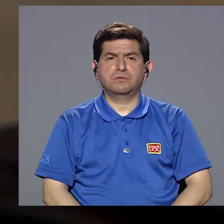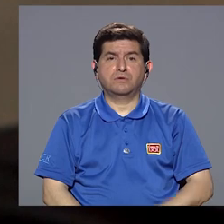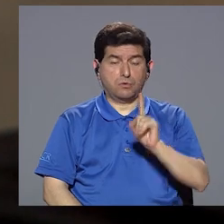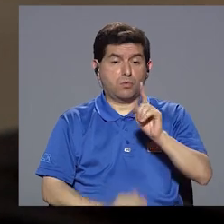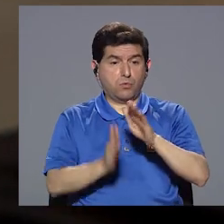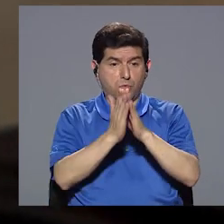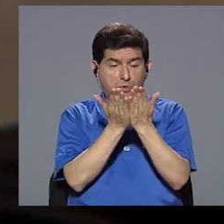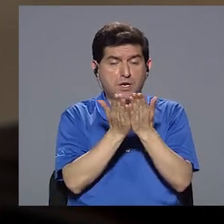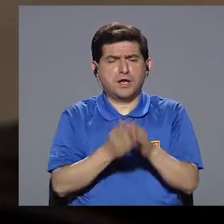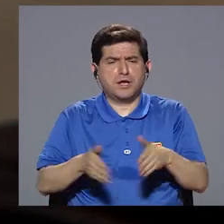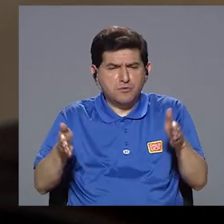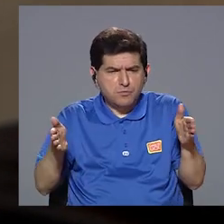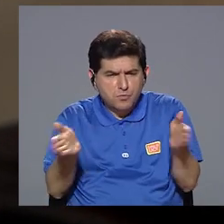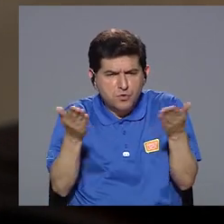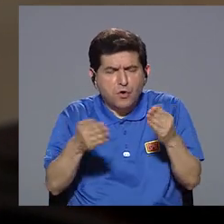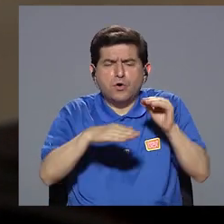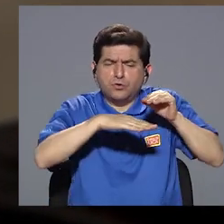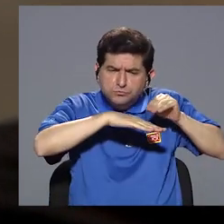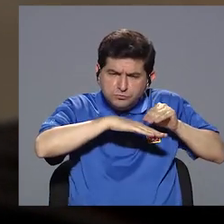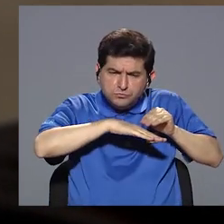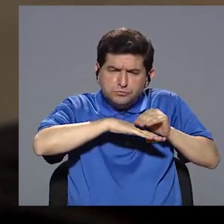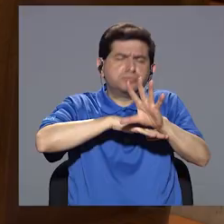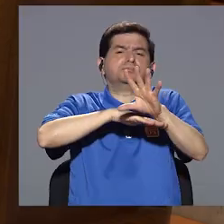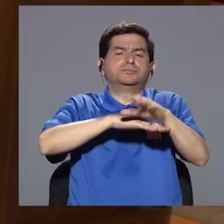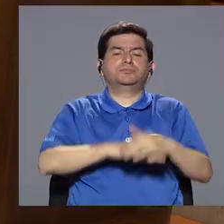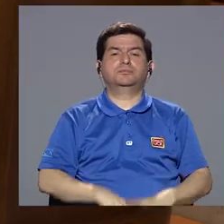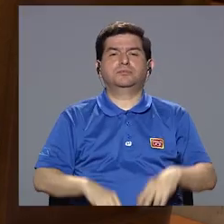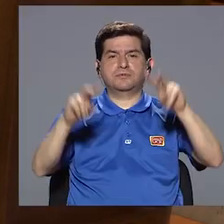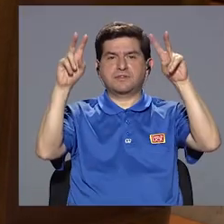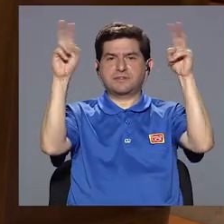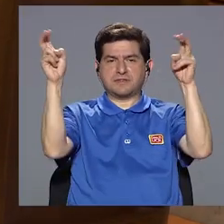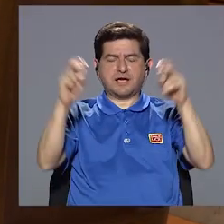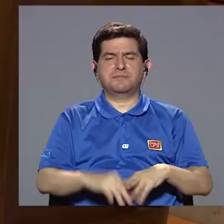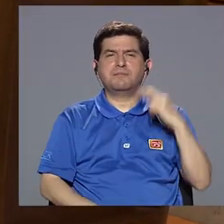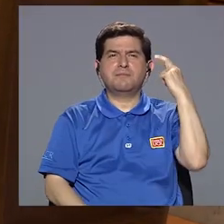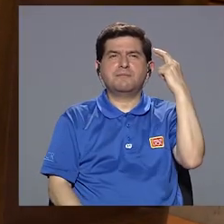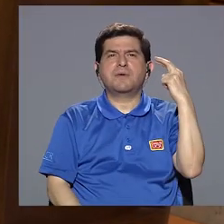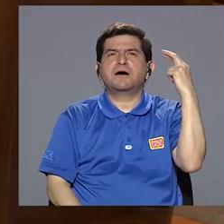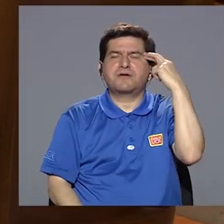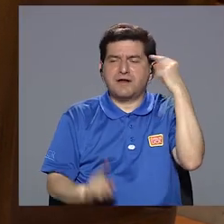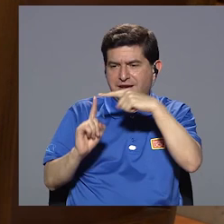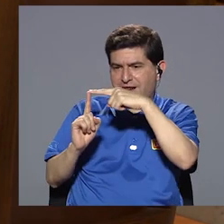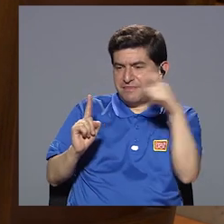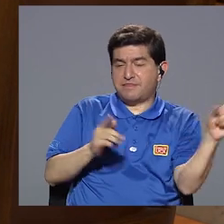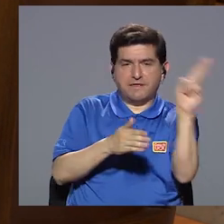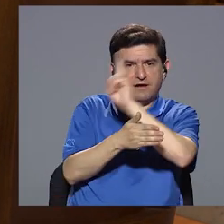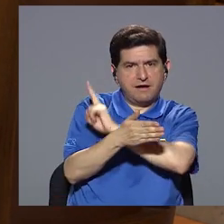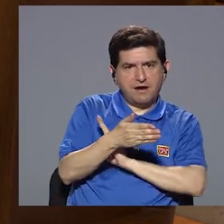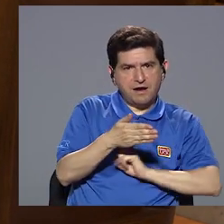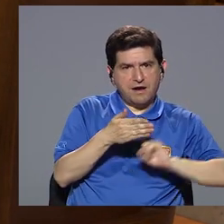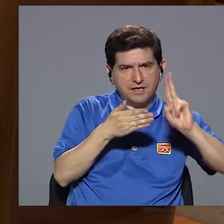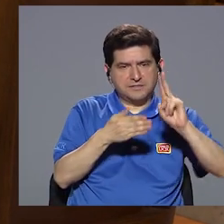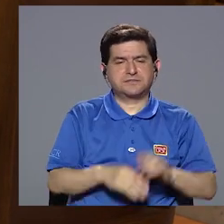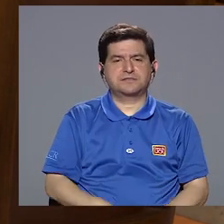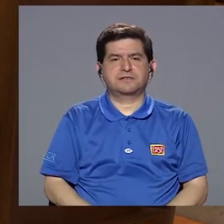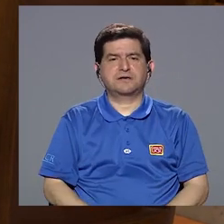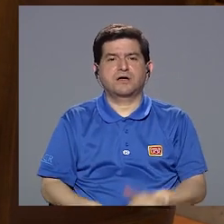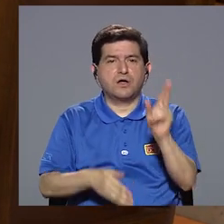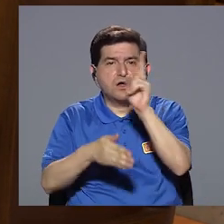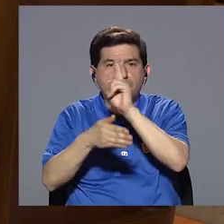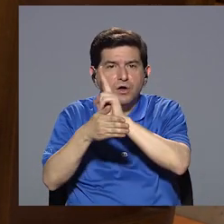que muy estimulante e inspirador que lleva por título reflexiones desde la